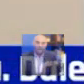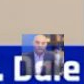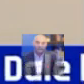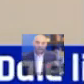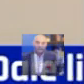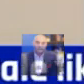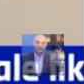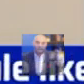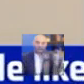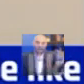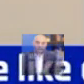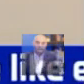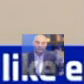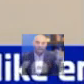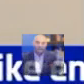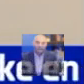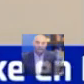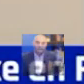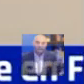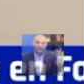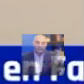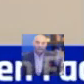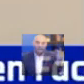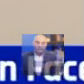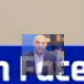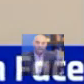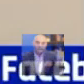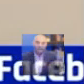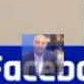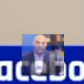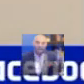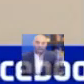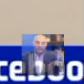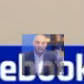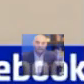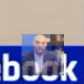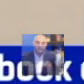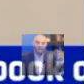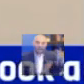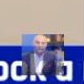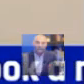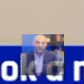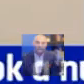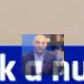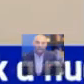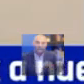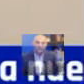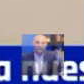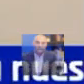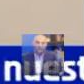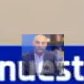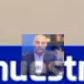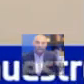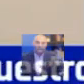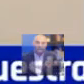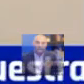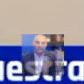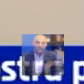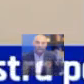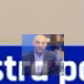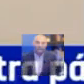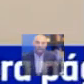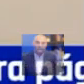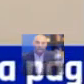al maestro Ricardo Sevilla, coordinador de opinión y de investigaciones especiales en Regeneración MX y miembro de esta familia Sin